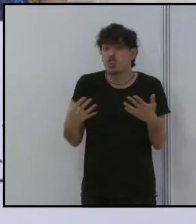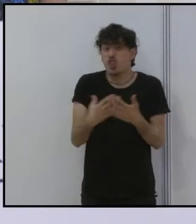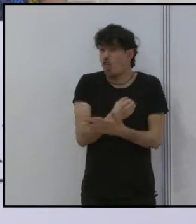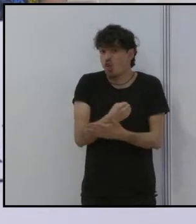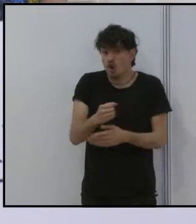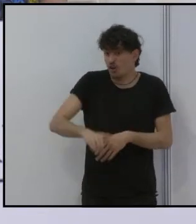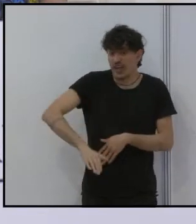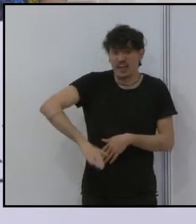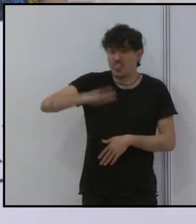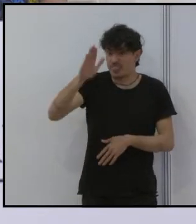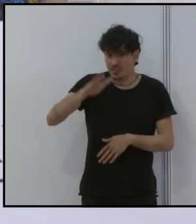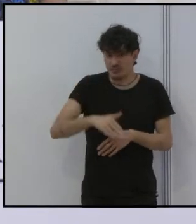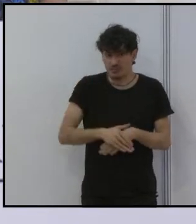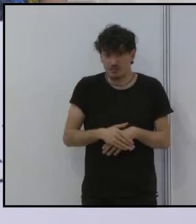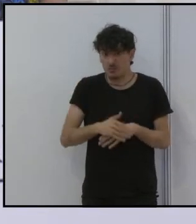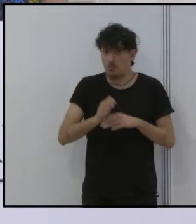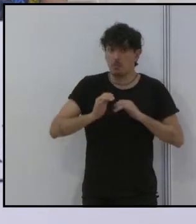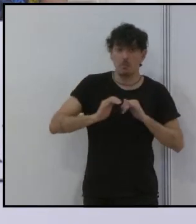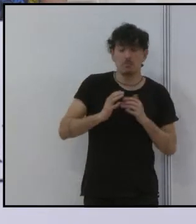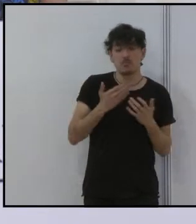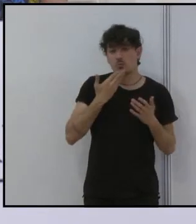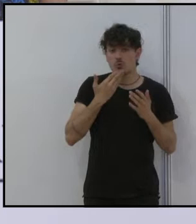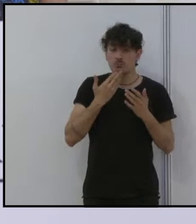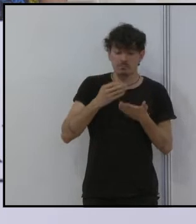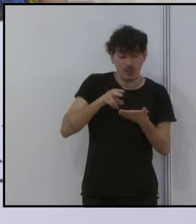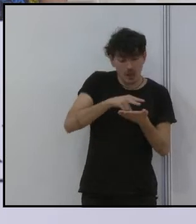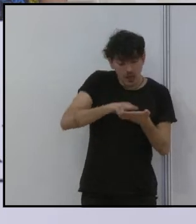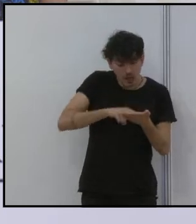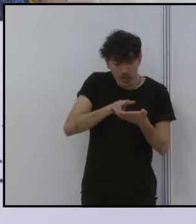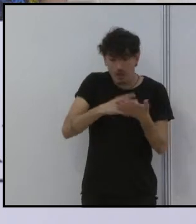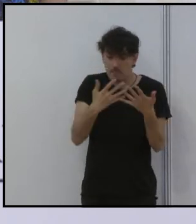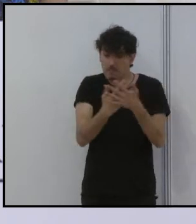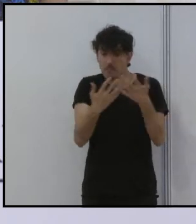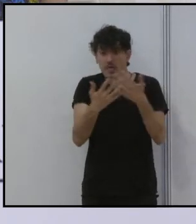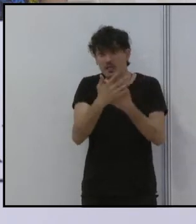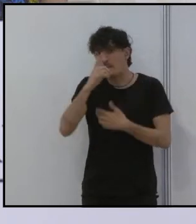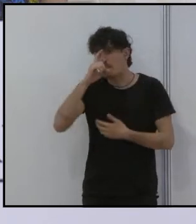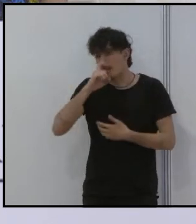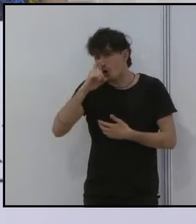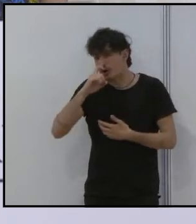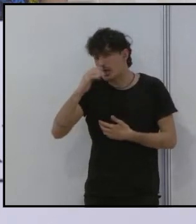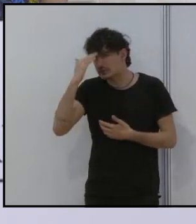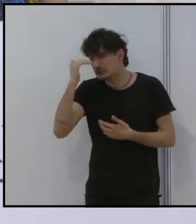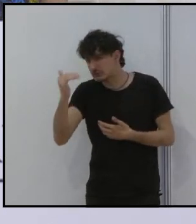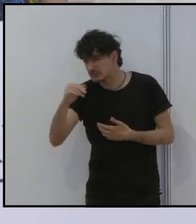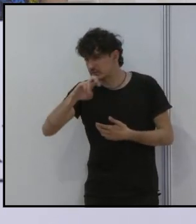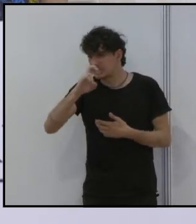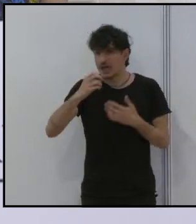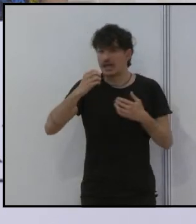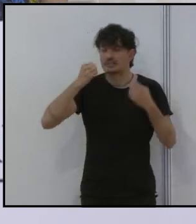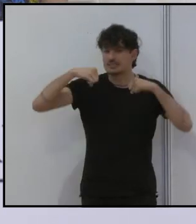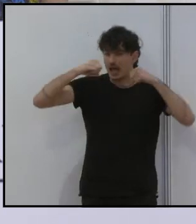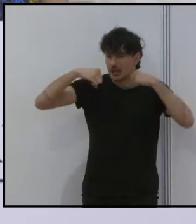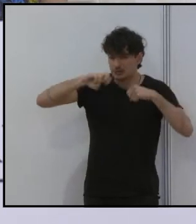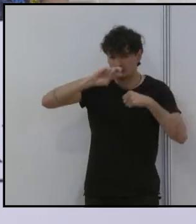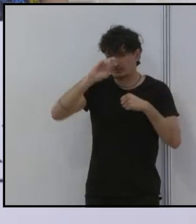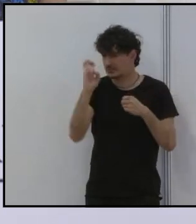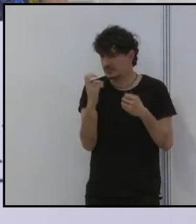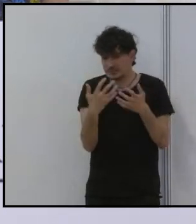en el que se mezclan naturaleza y escritura, ensayo y memorias. A mi derecha, con la misma